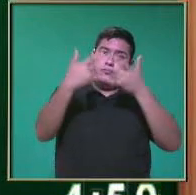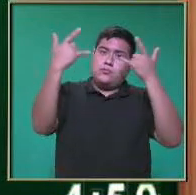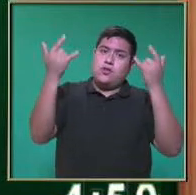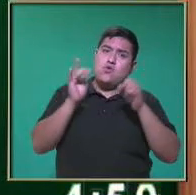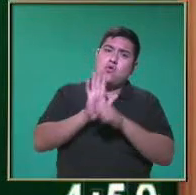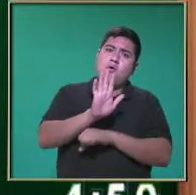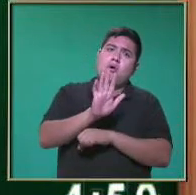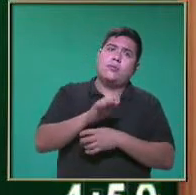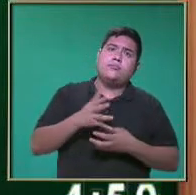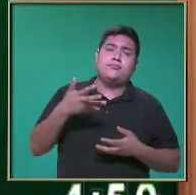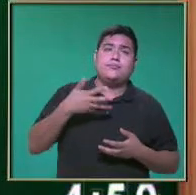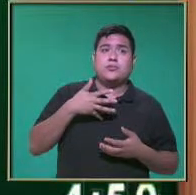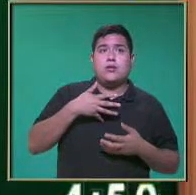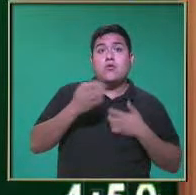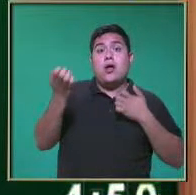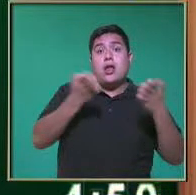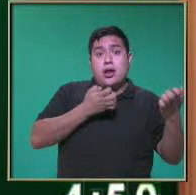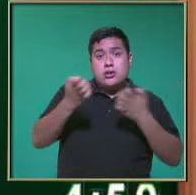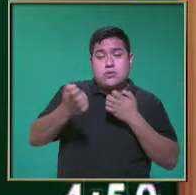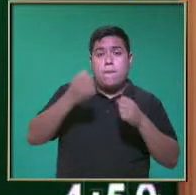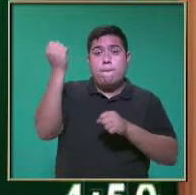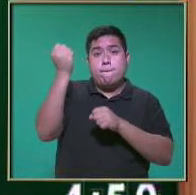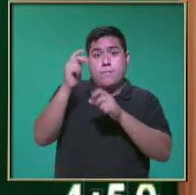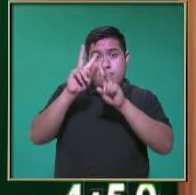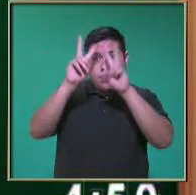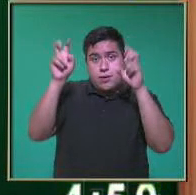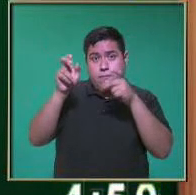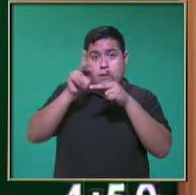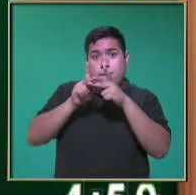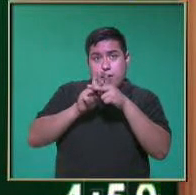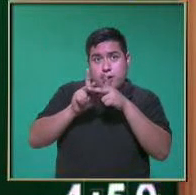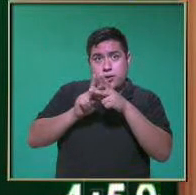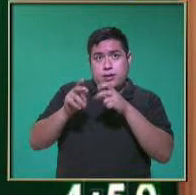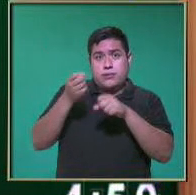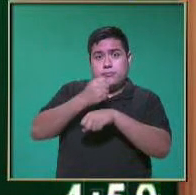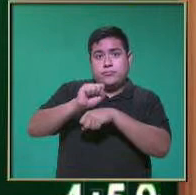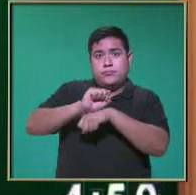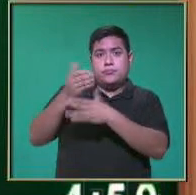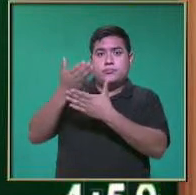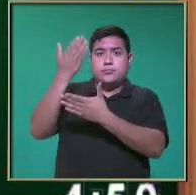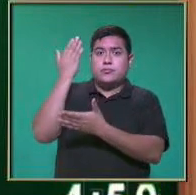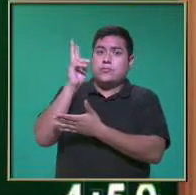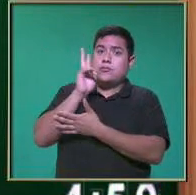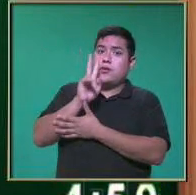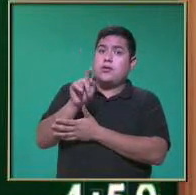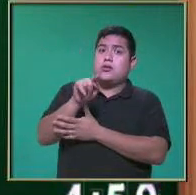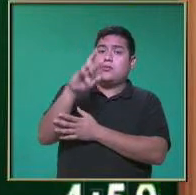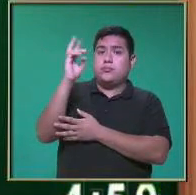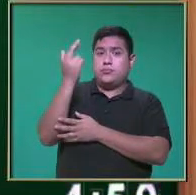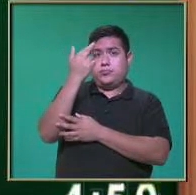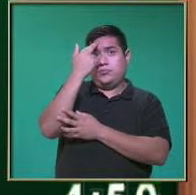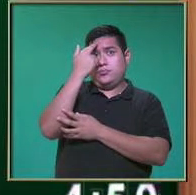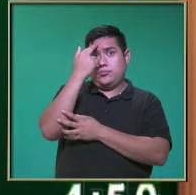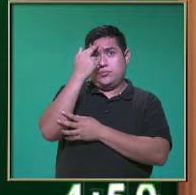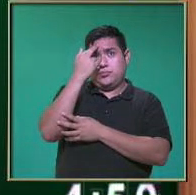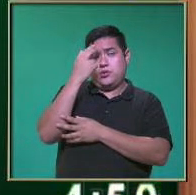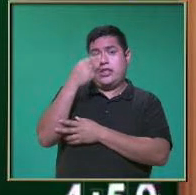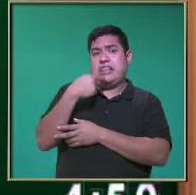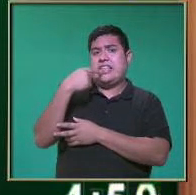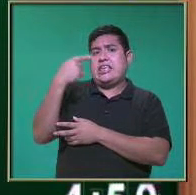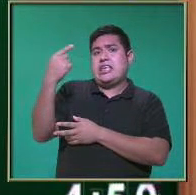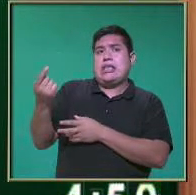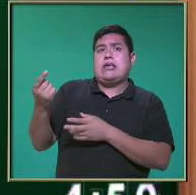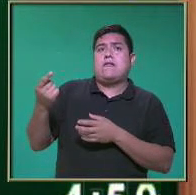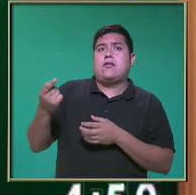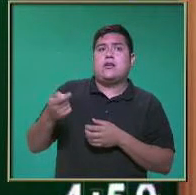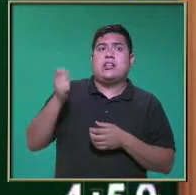en una historia? Tenemos un ejercicio para repasar este tema que vimos la semana pasada y que seguramente tú recuerdas porque mencionamos